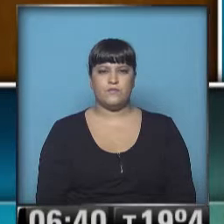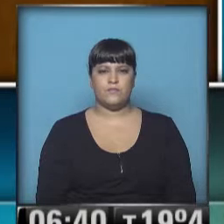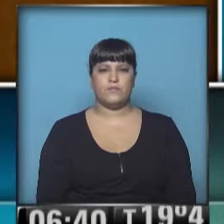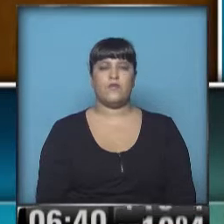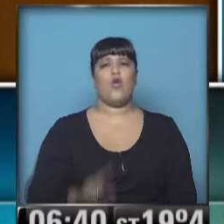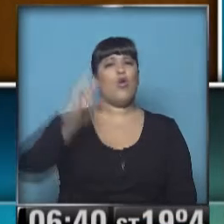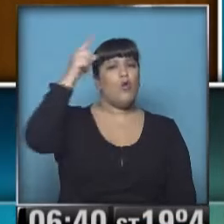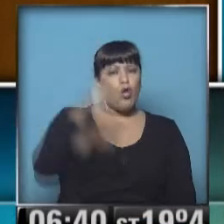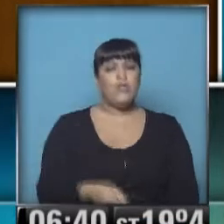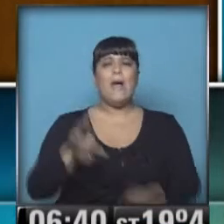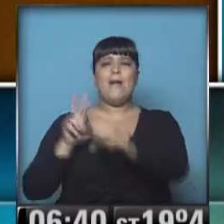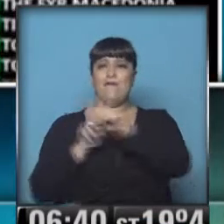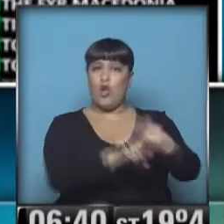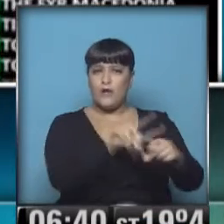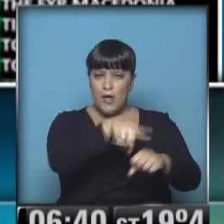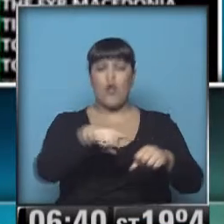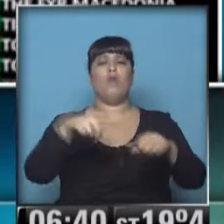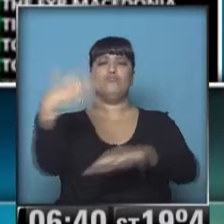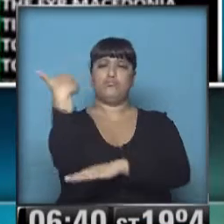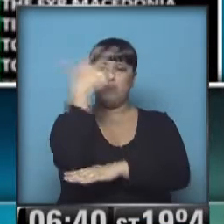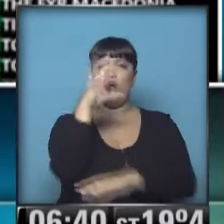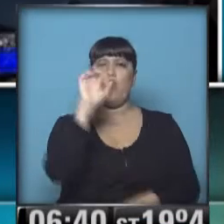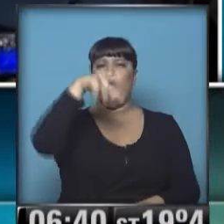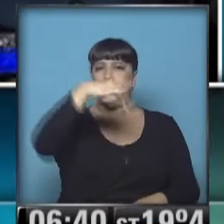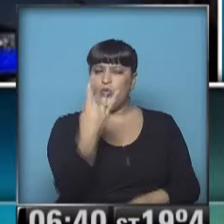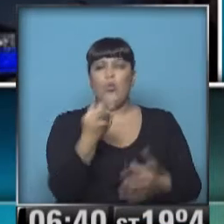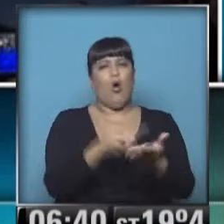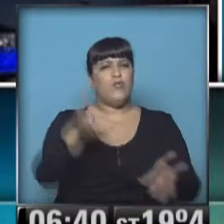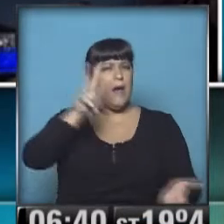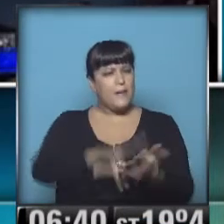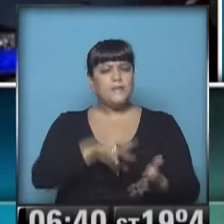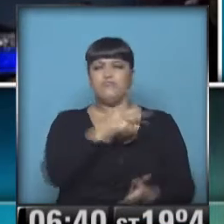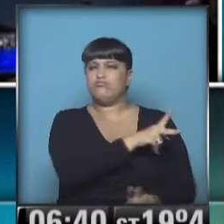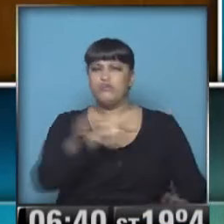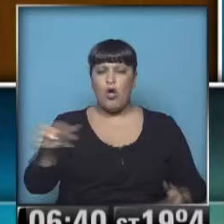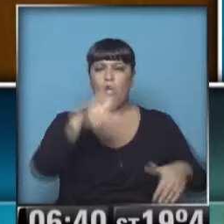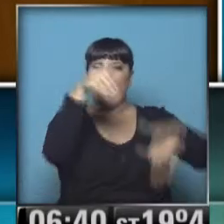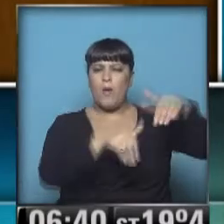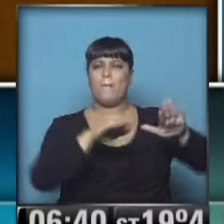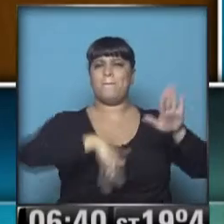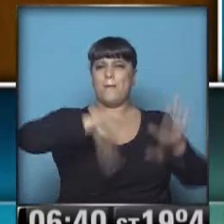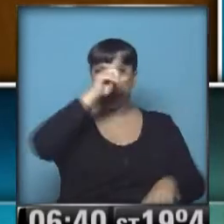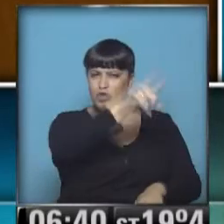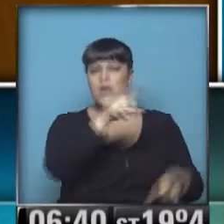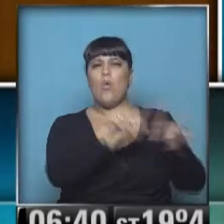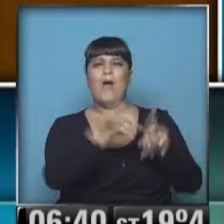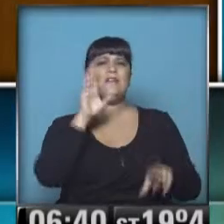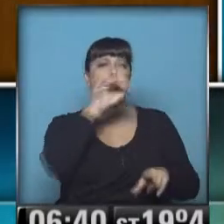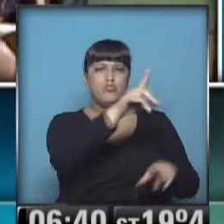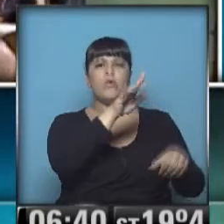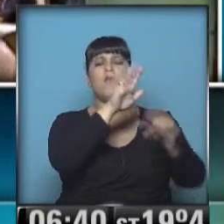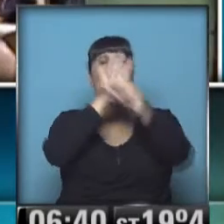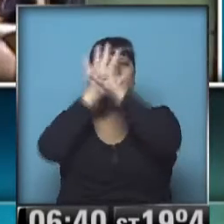Condena al bloqueo. La Asamblea de la ONU volvió a repudiar por abrumadora mayoría el bloqueo que ejerce Estados Unidos sobre